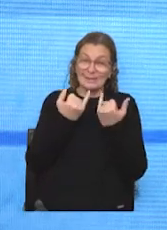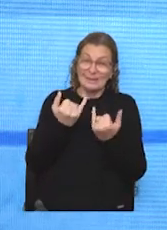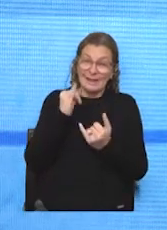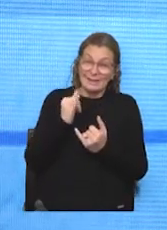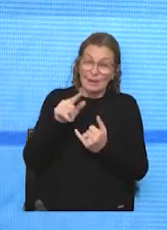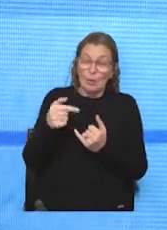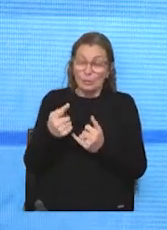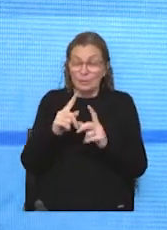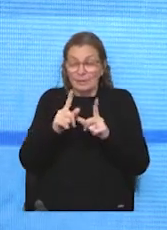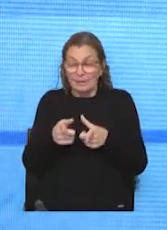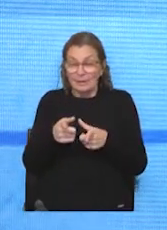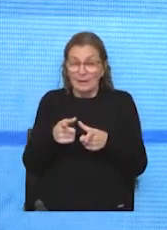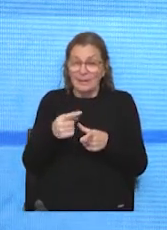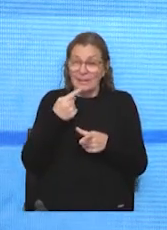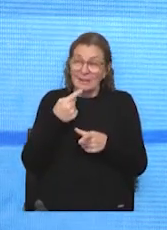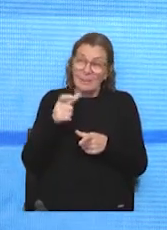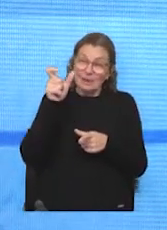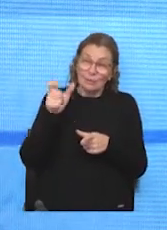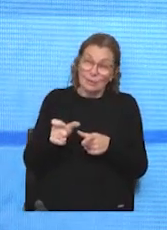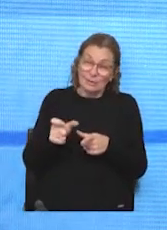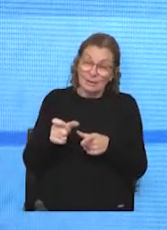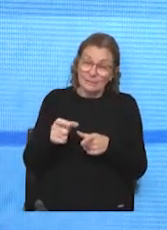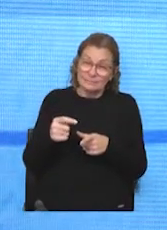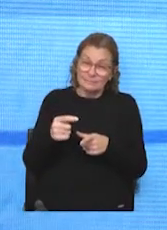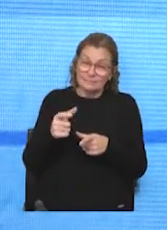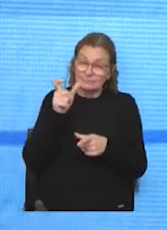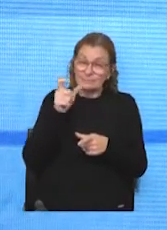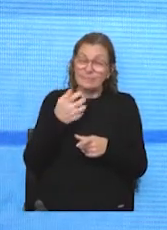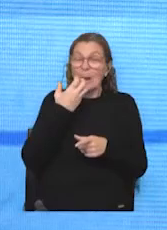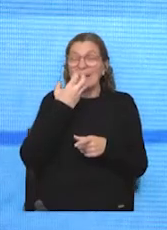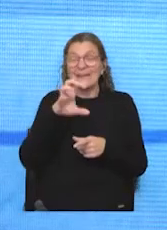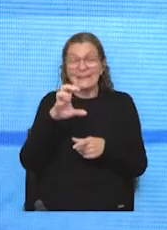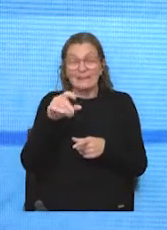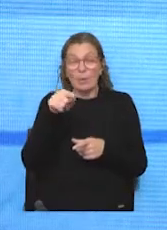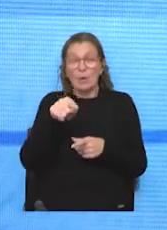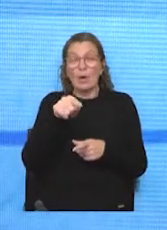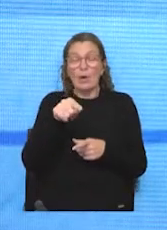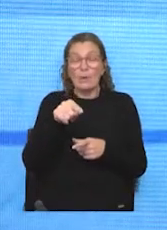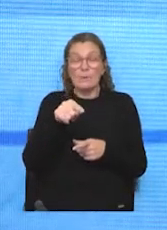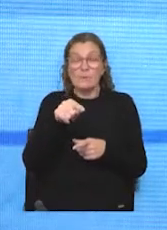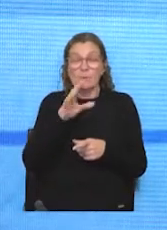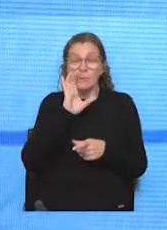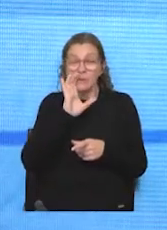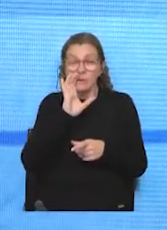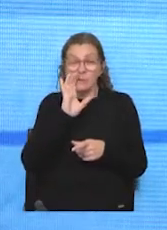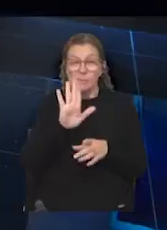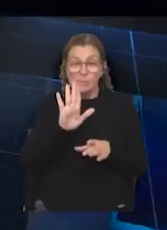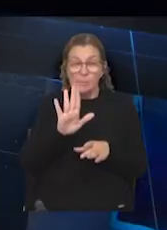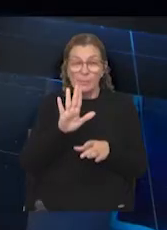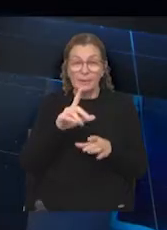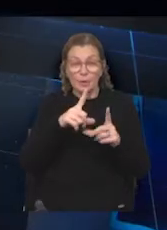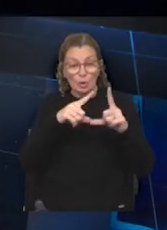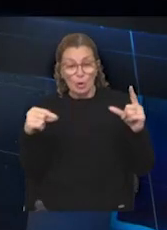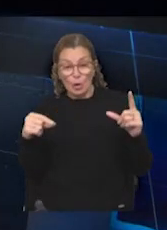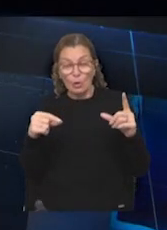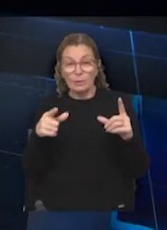otro también escucho gente en la escucho gente que primero me grita Oh este eh pará con el logo ese de